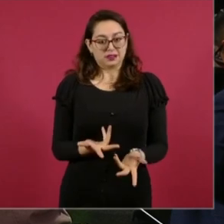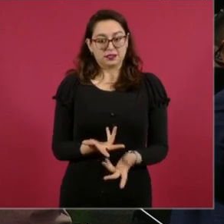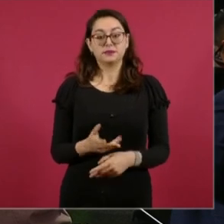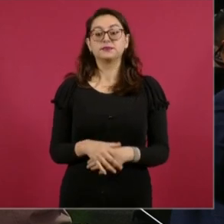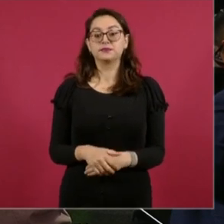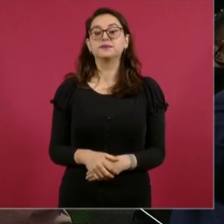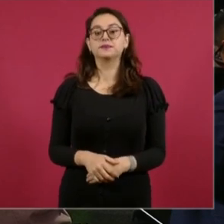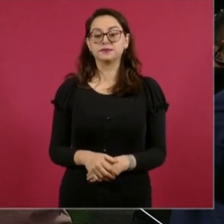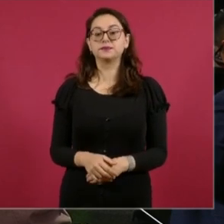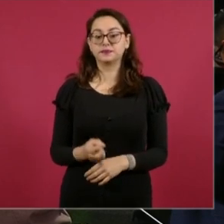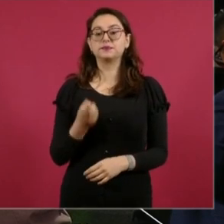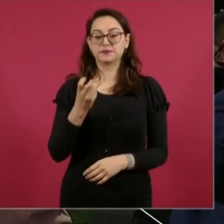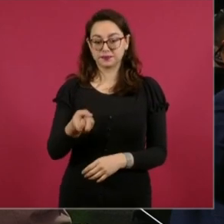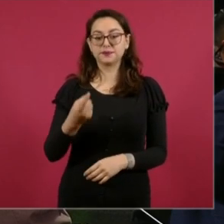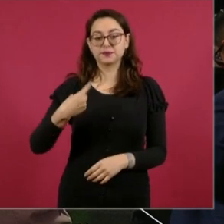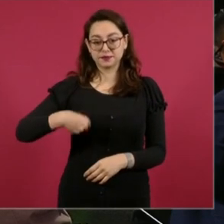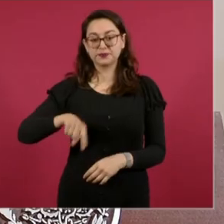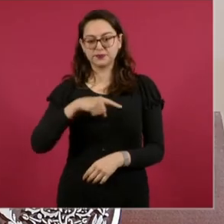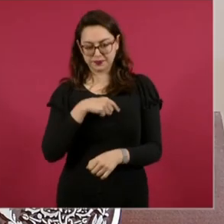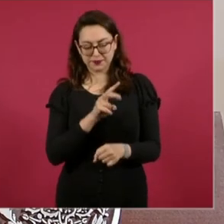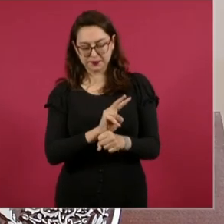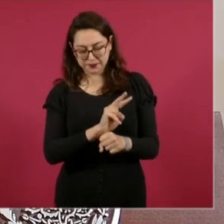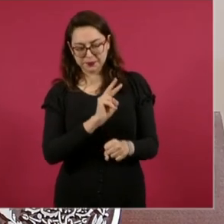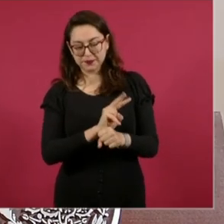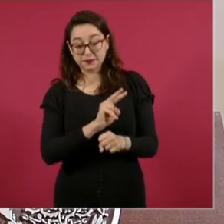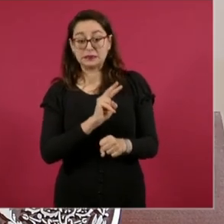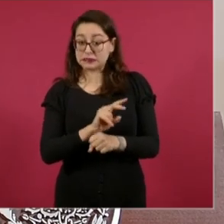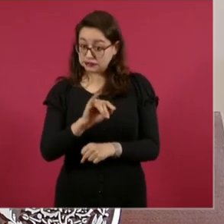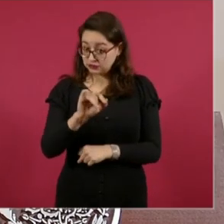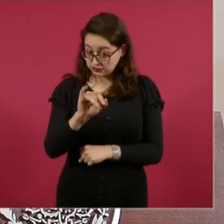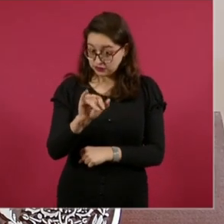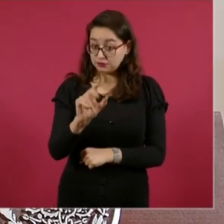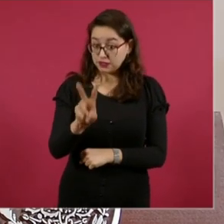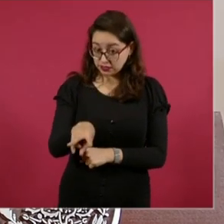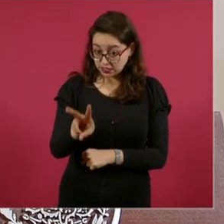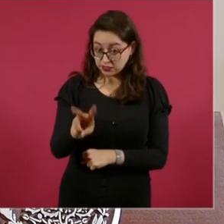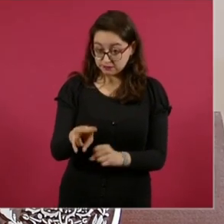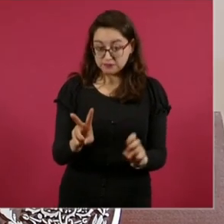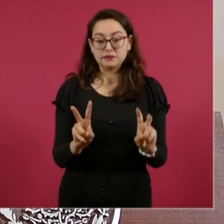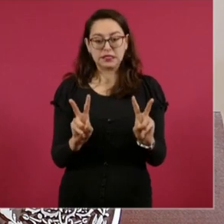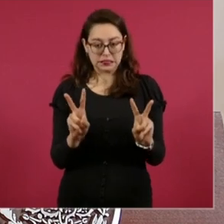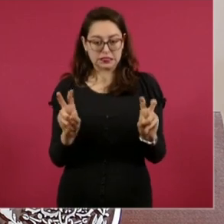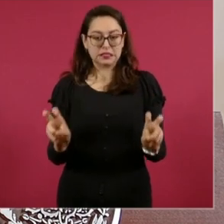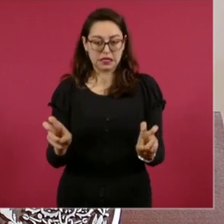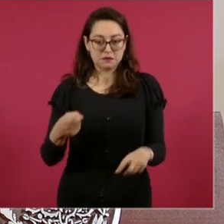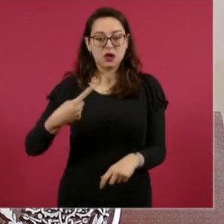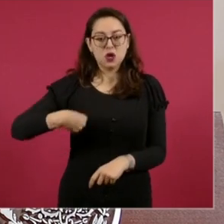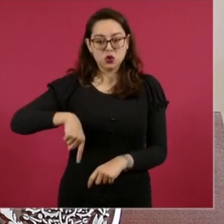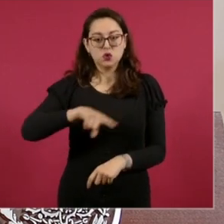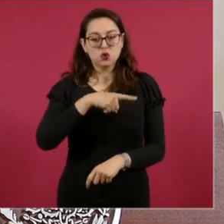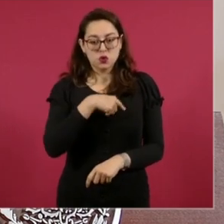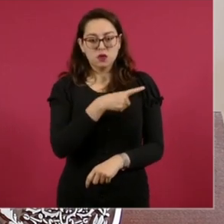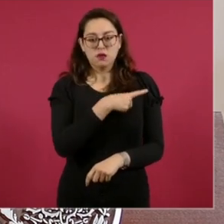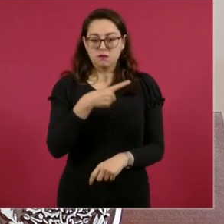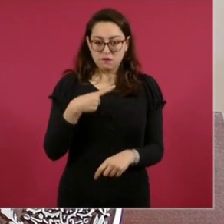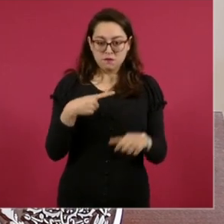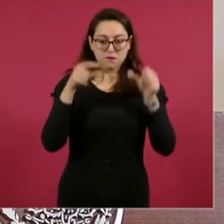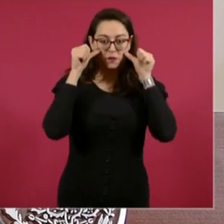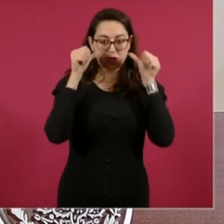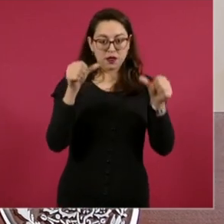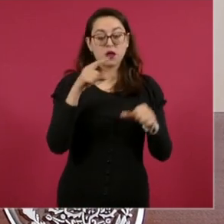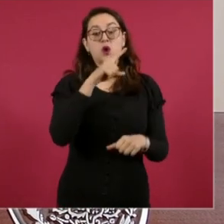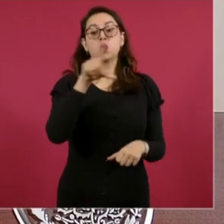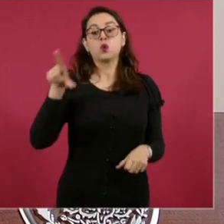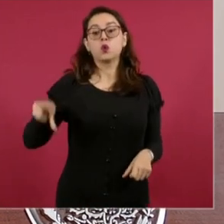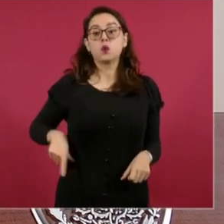tratando. Okay, pero pues sí, tienes razón, es un tema que nos los ha planteado el gobierno de Canadá.